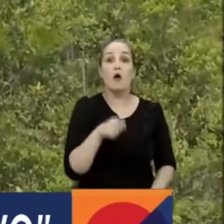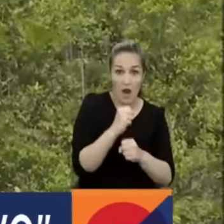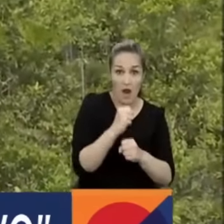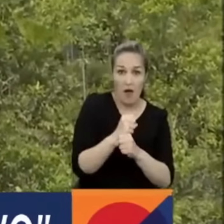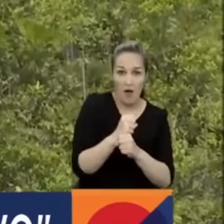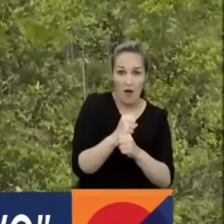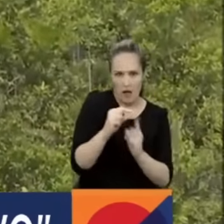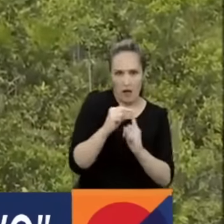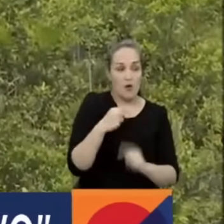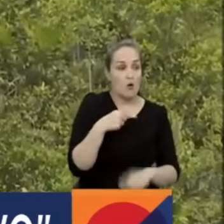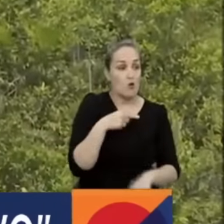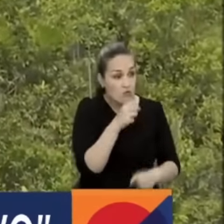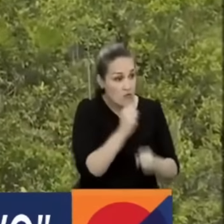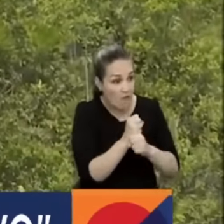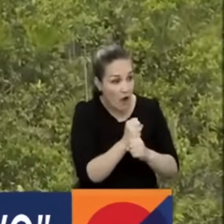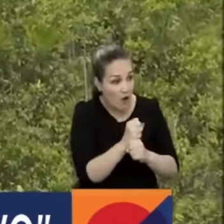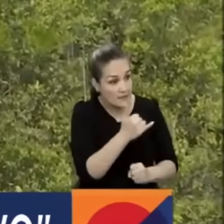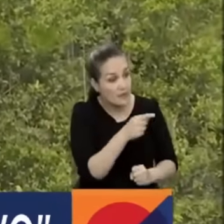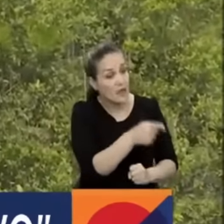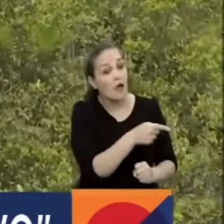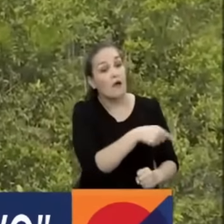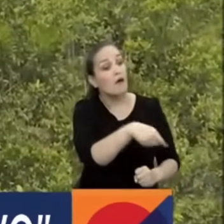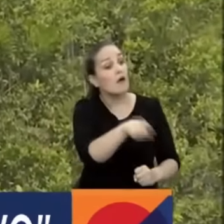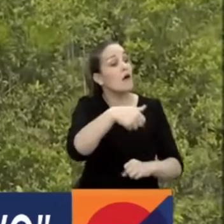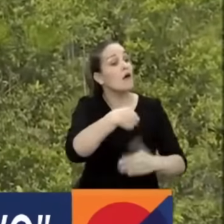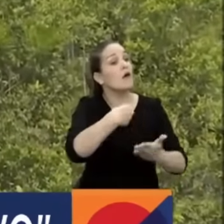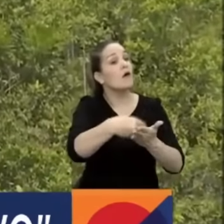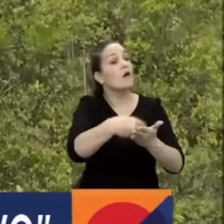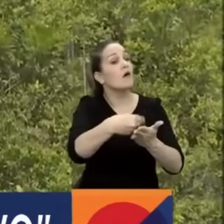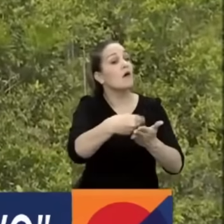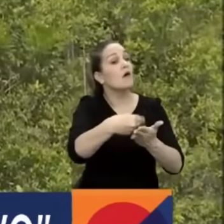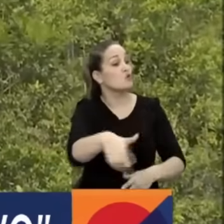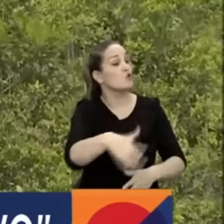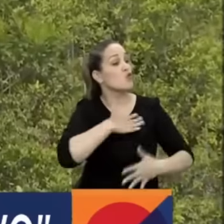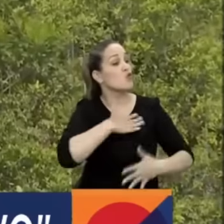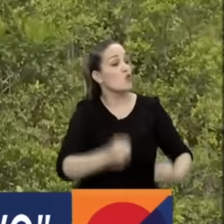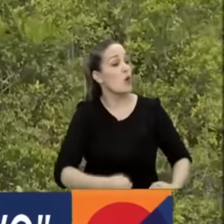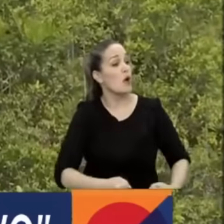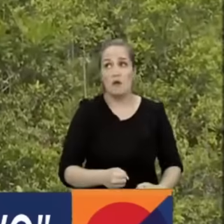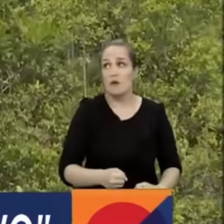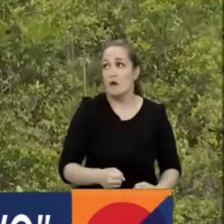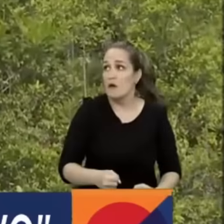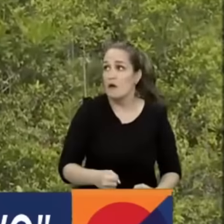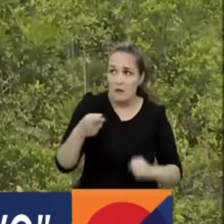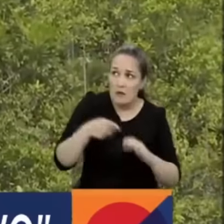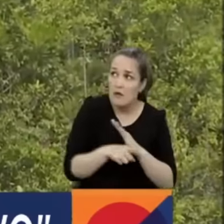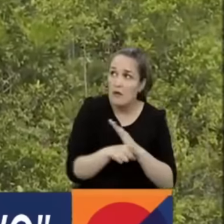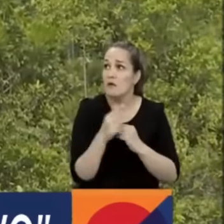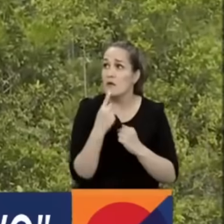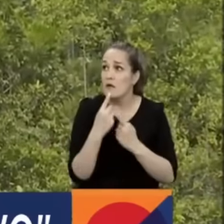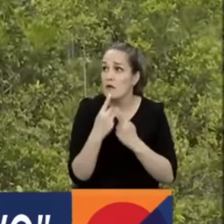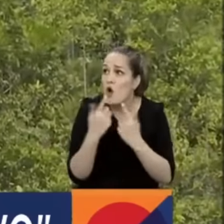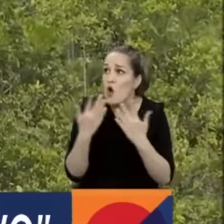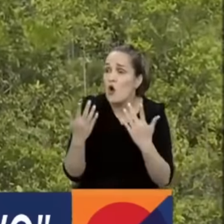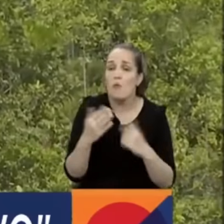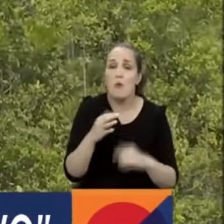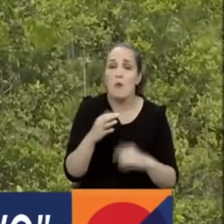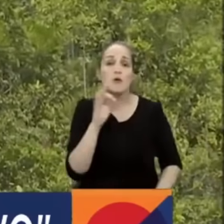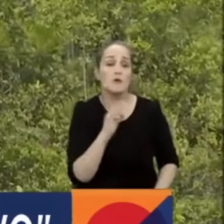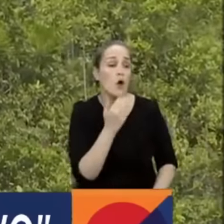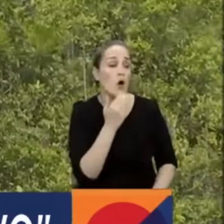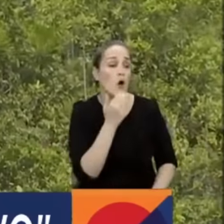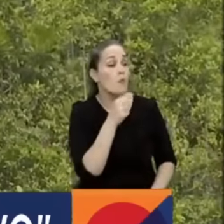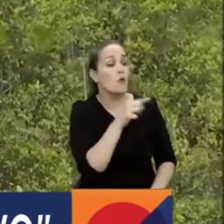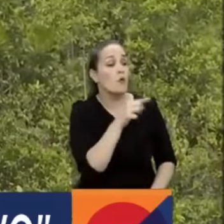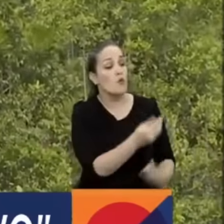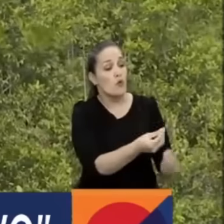que van a explotar, entonces ya uno se dirige a ellos, cuánto cobra por su terreno, entonces ya ellos cobran un porcentaje. Si me hago una libra de oro, te doy 10 castellanos